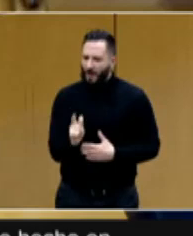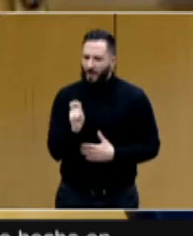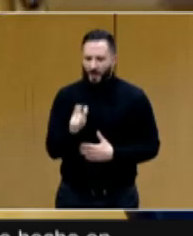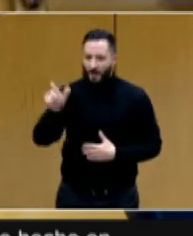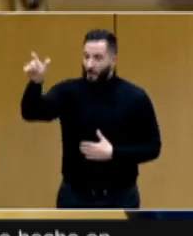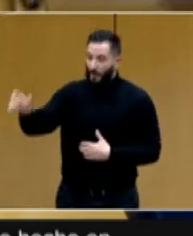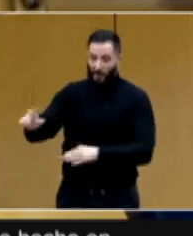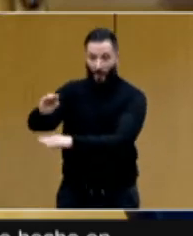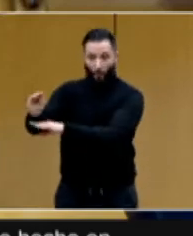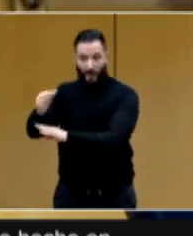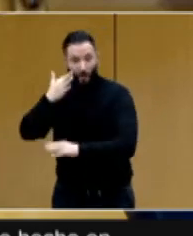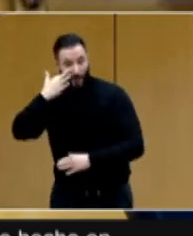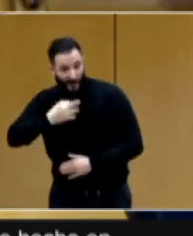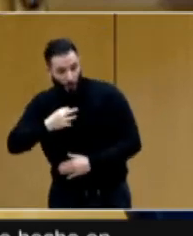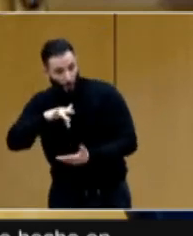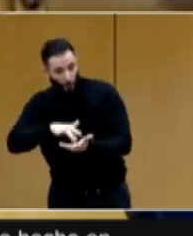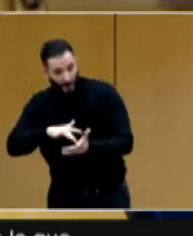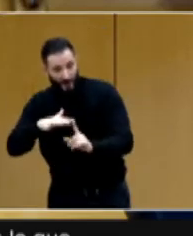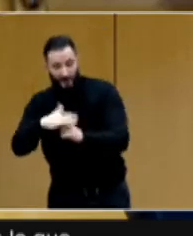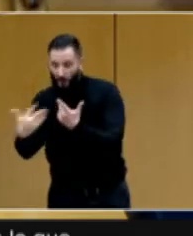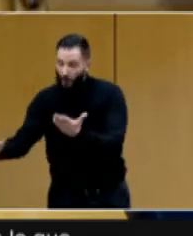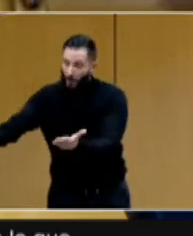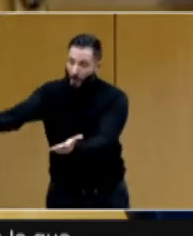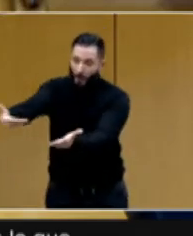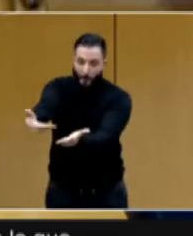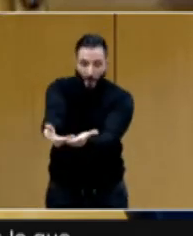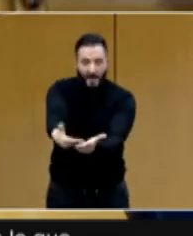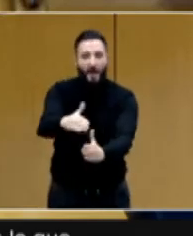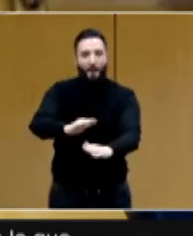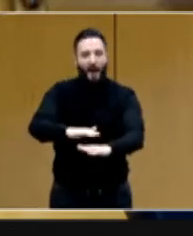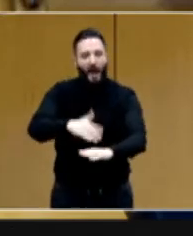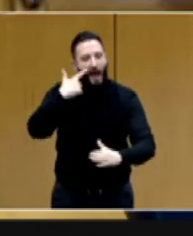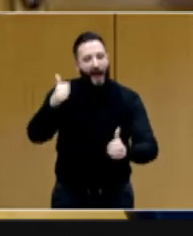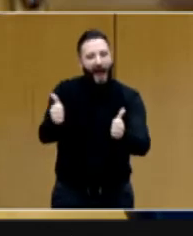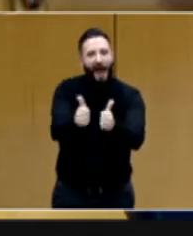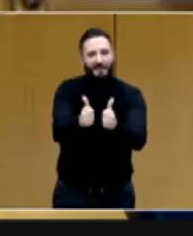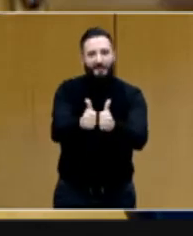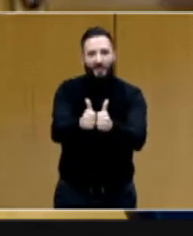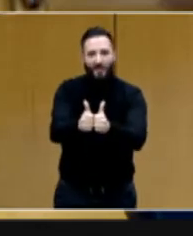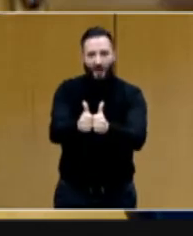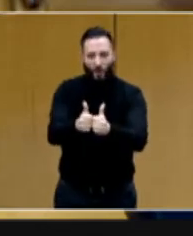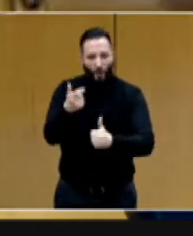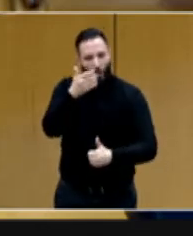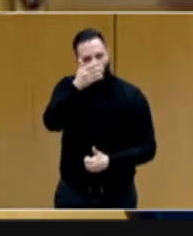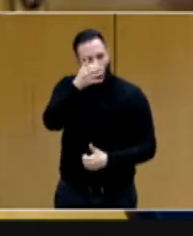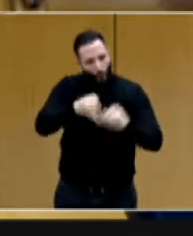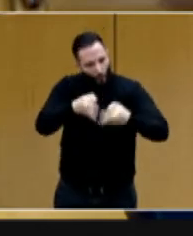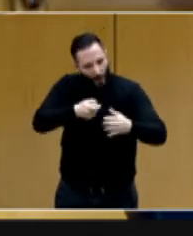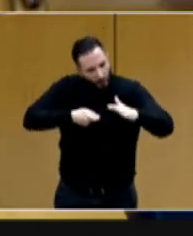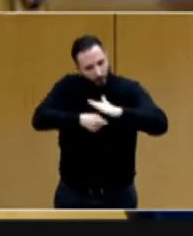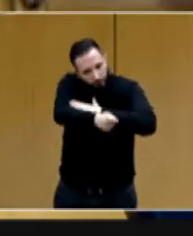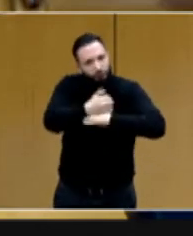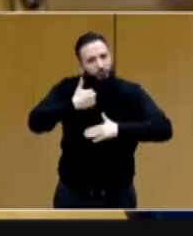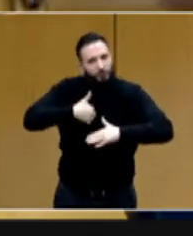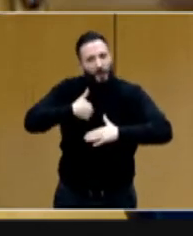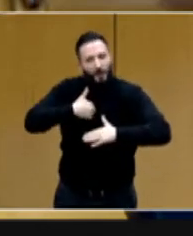se encuentran que cuando piden formalizar una asistencia judicialmente porque ellos pueden estar también legitimados